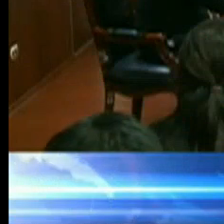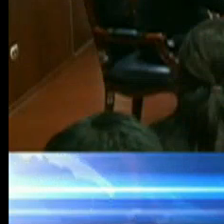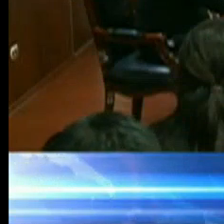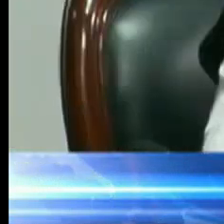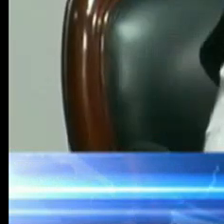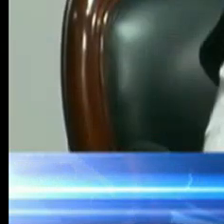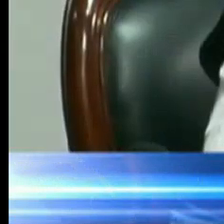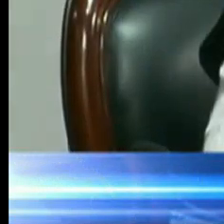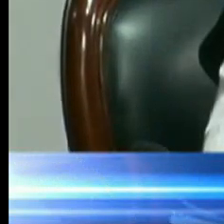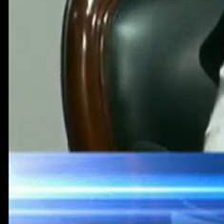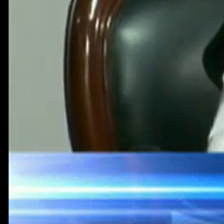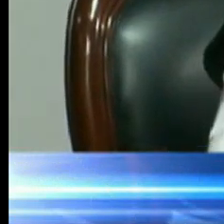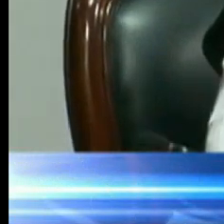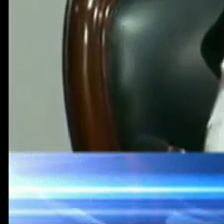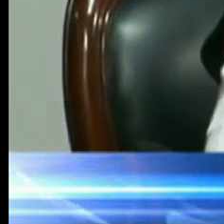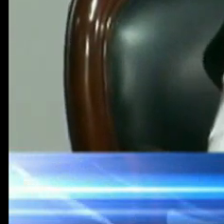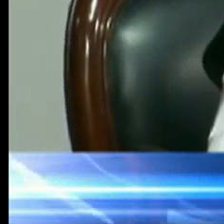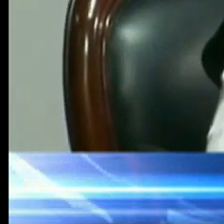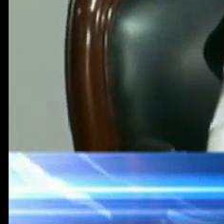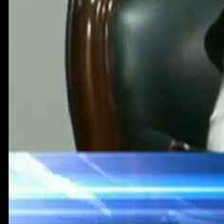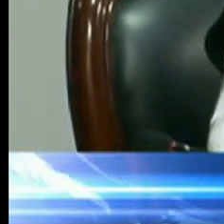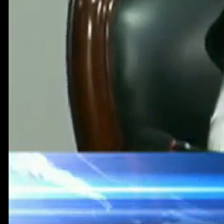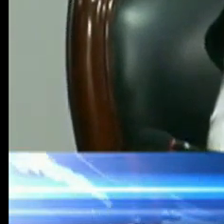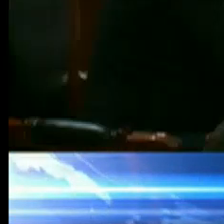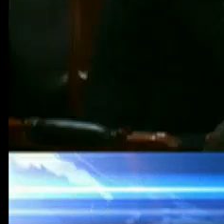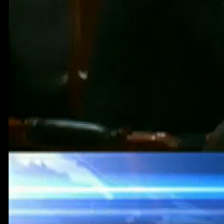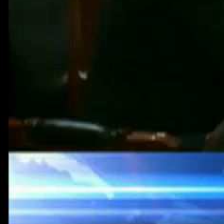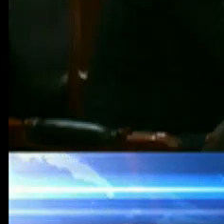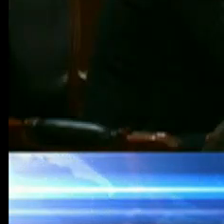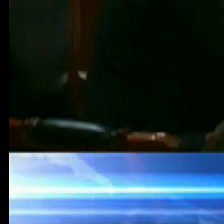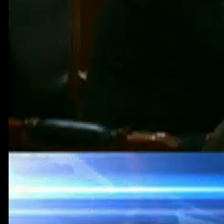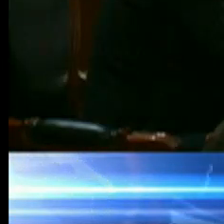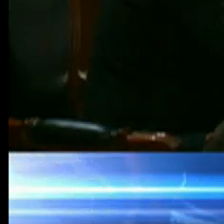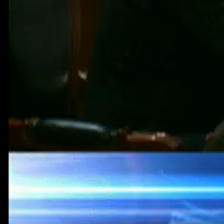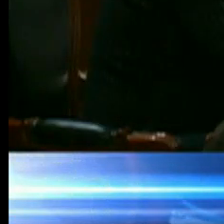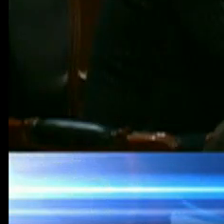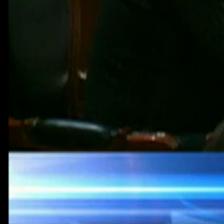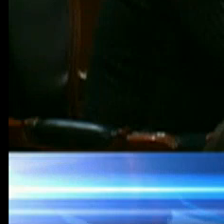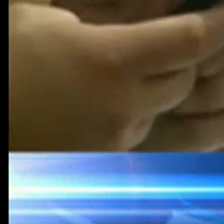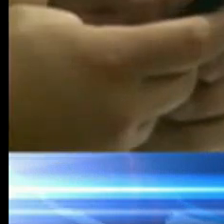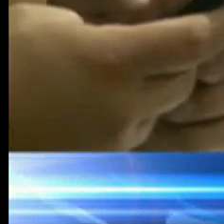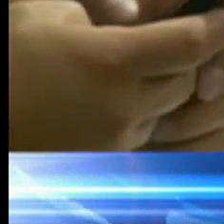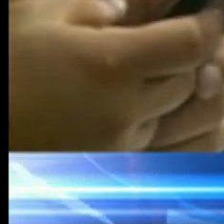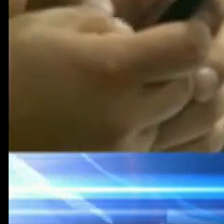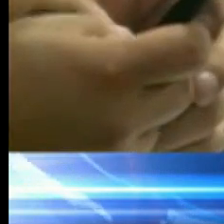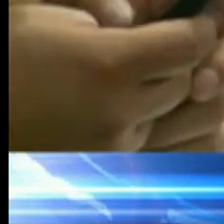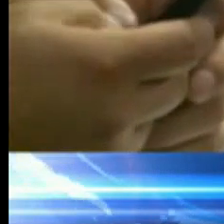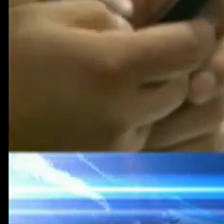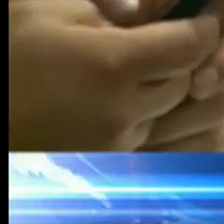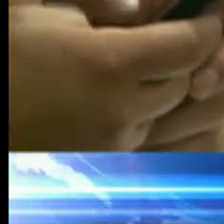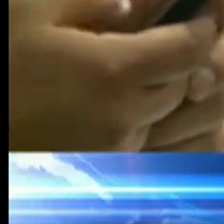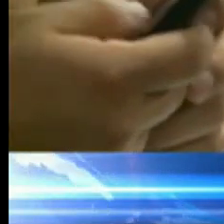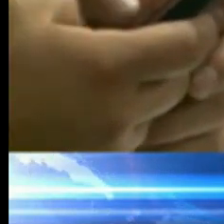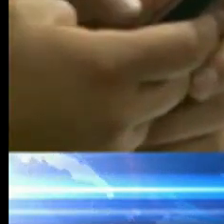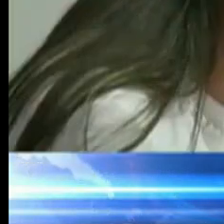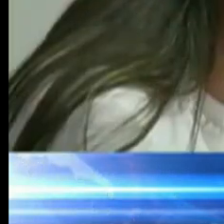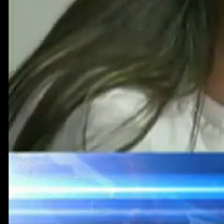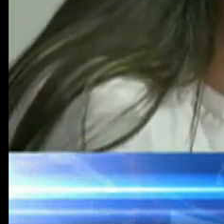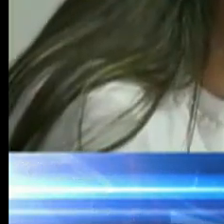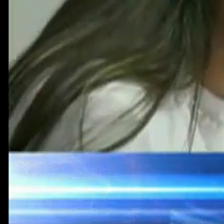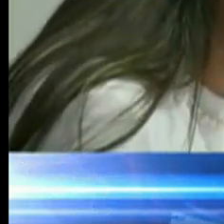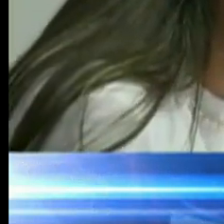CNE negó la clave de acceso para la recolección de firmas al grupo Revolución